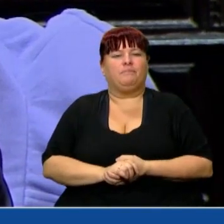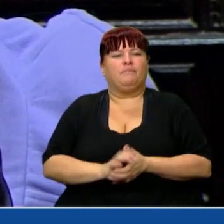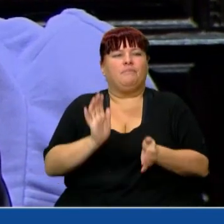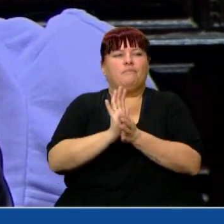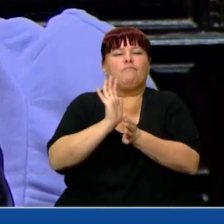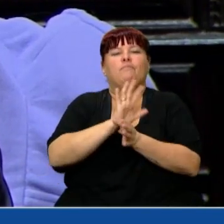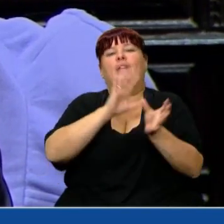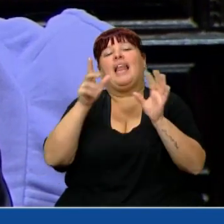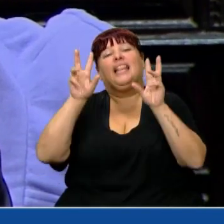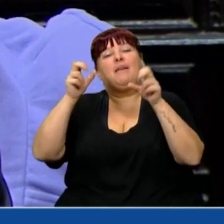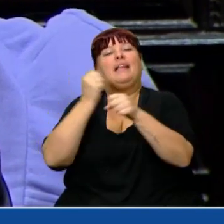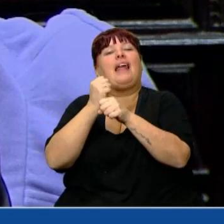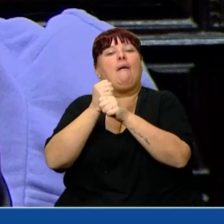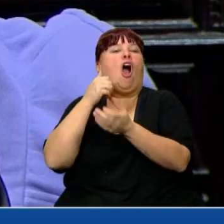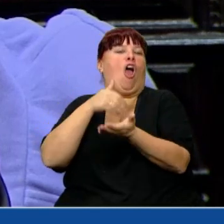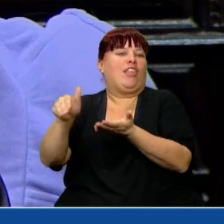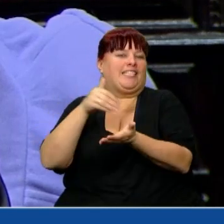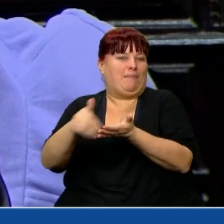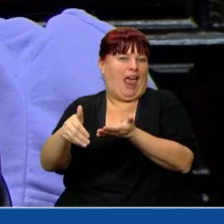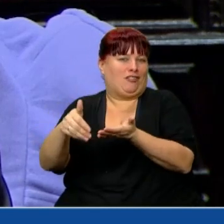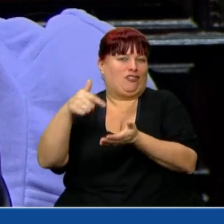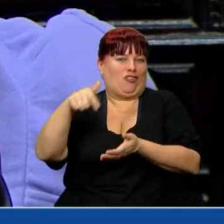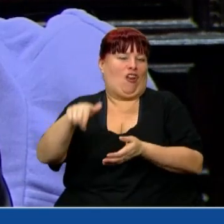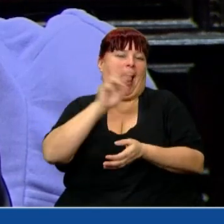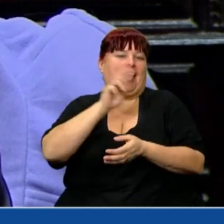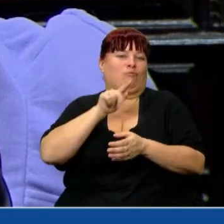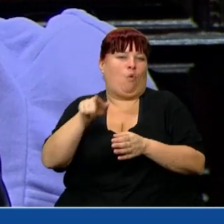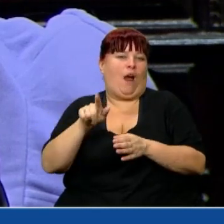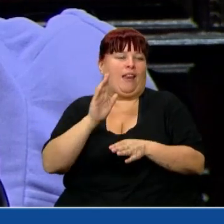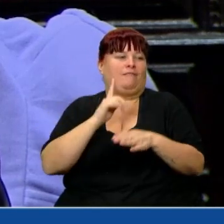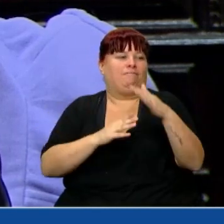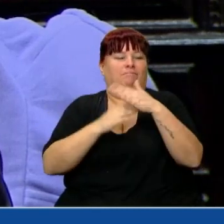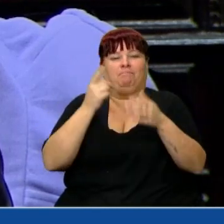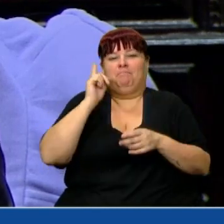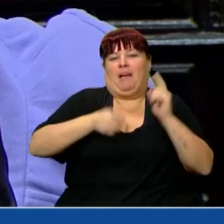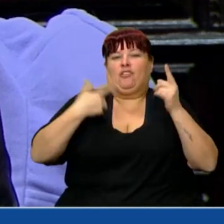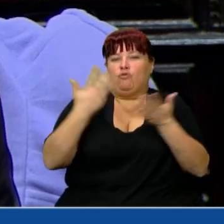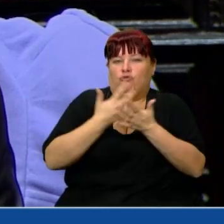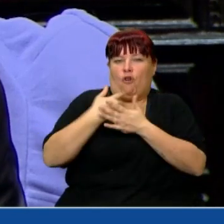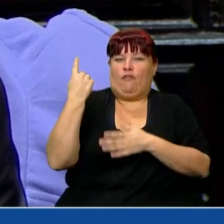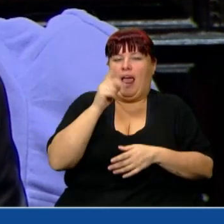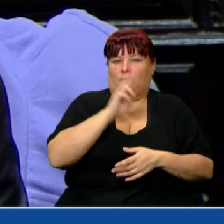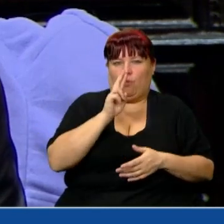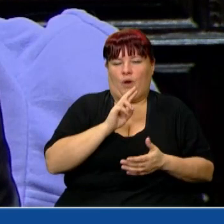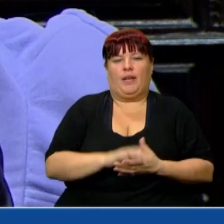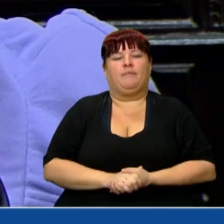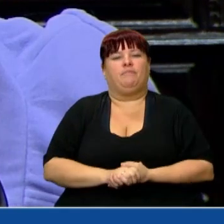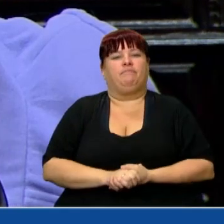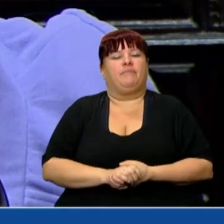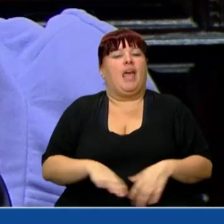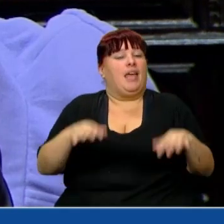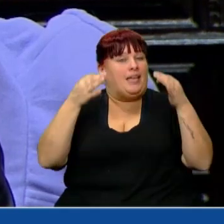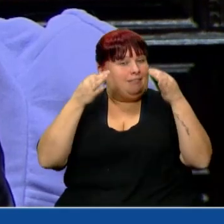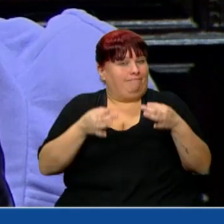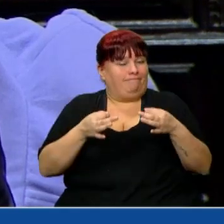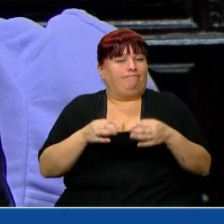trasladan al mundo laboral las discriminaciones que socialmente y estructuralmente vivimos y sufrimos las mujeres.